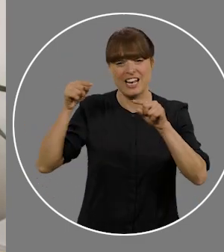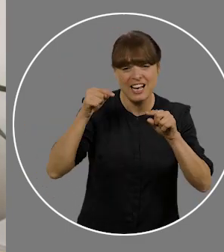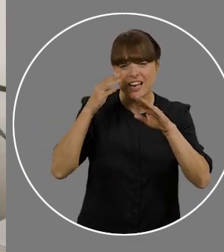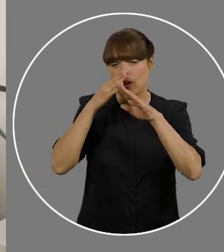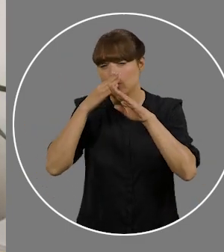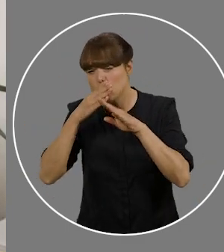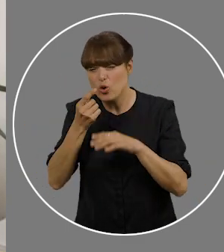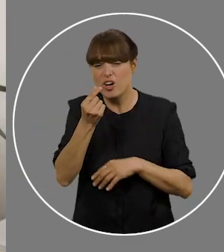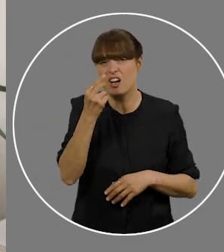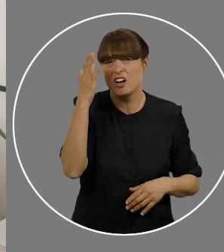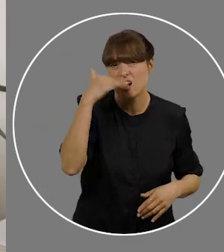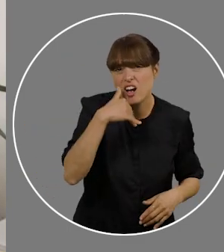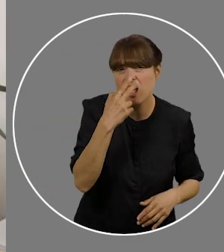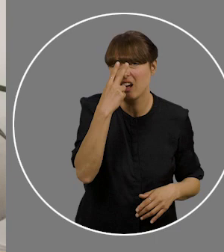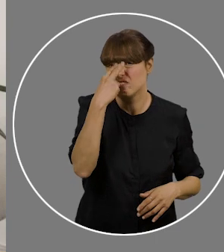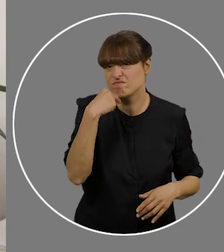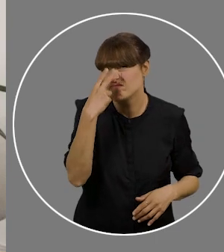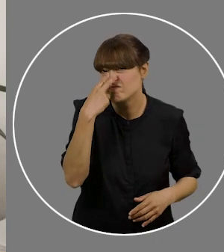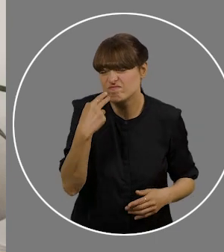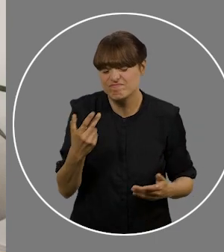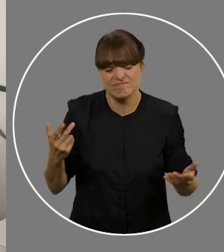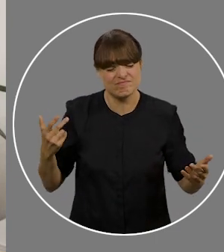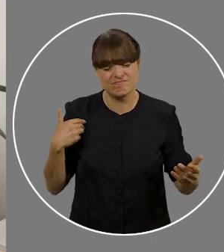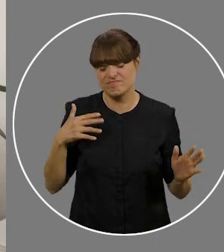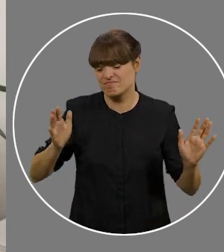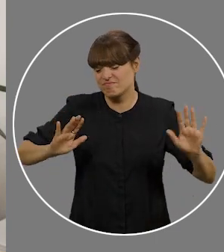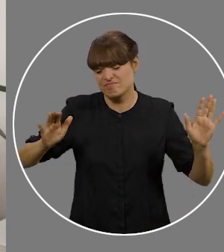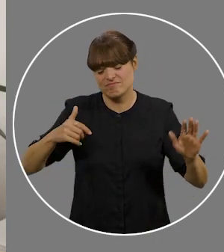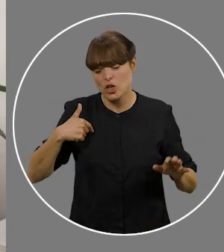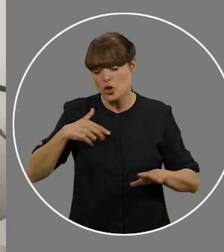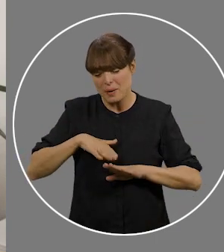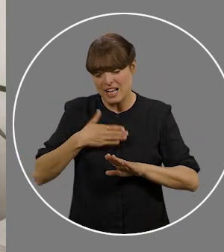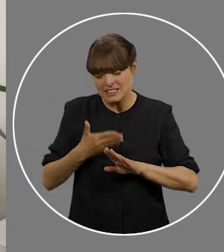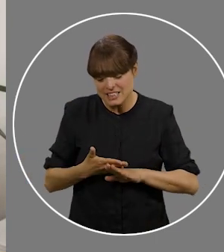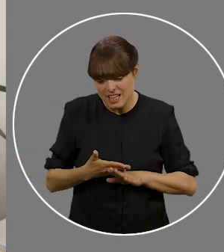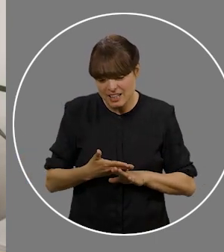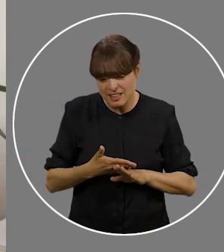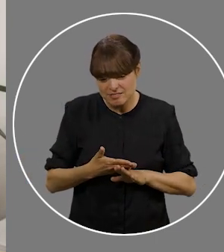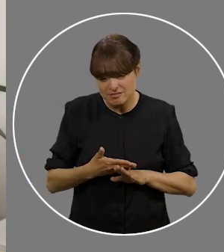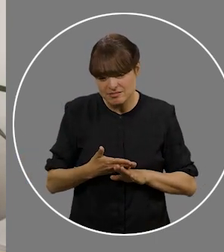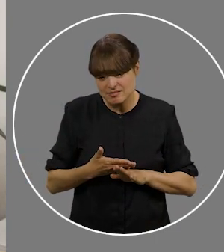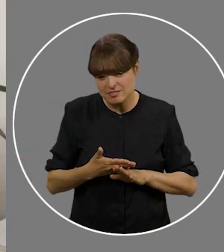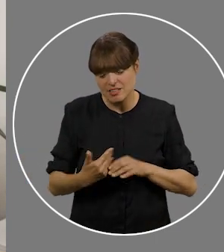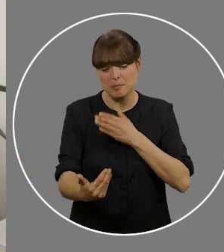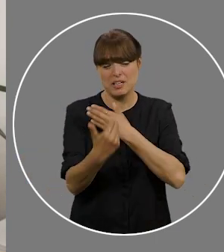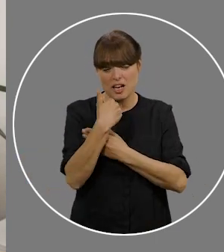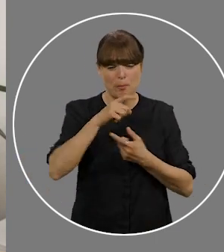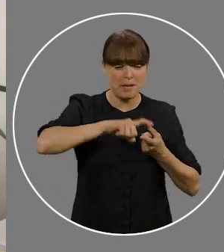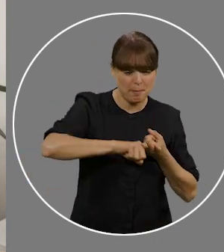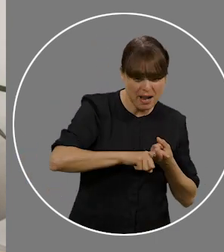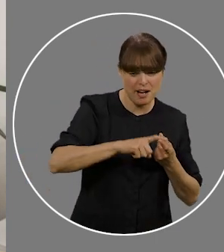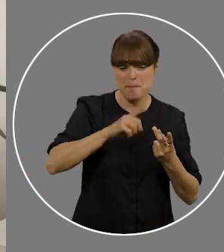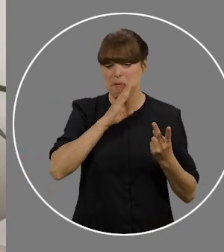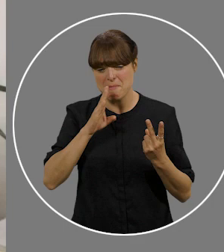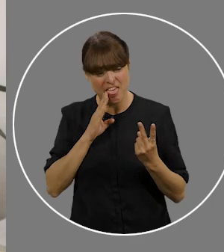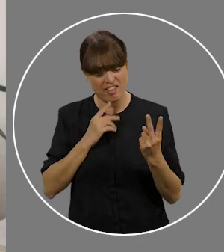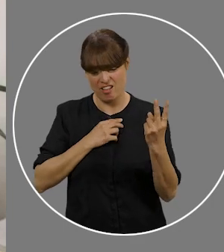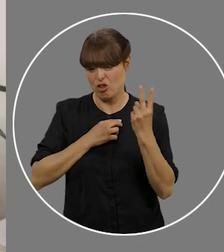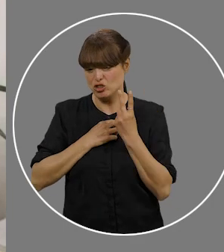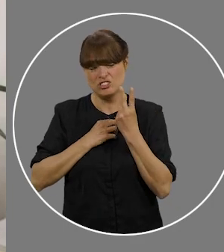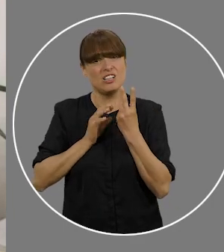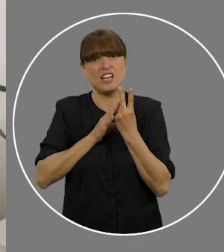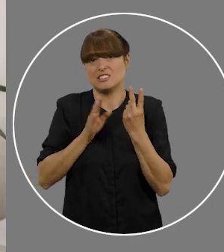vienes del pueblo. ¿O bautizos o bodas? ¿Usted cuando se...? No. No, tampoco. Yo me casé y fue mi hermana a la boda de mi